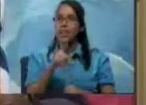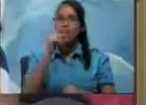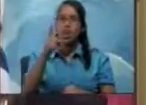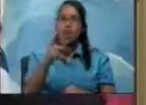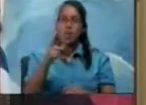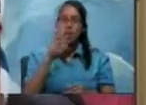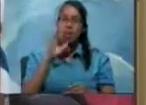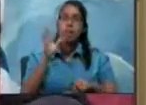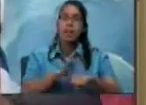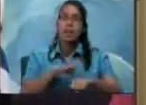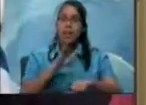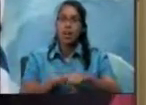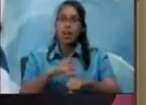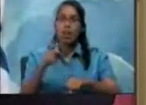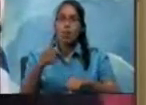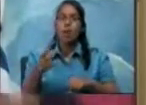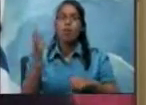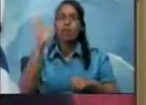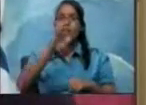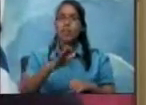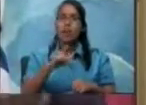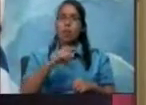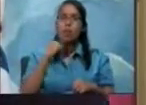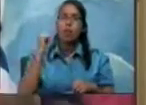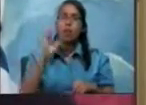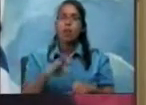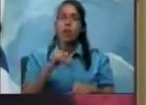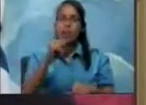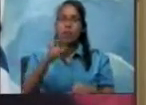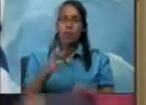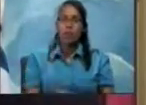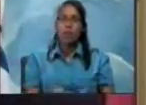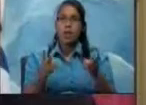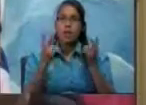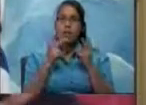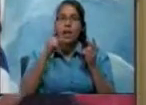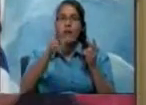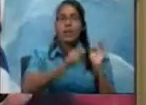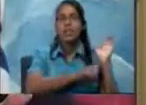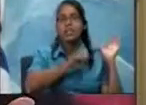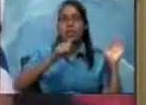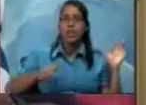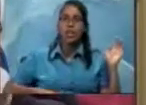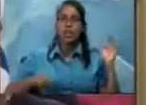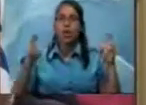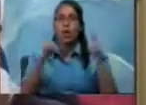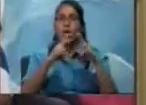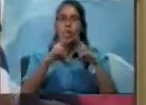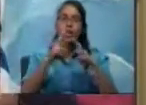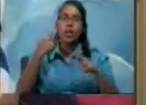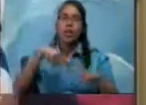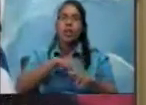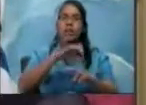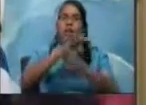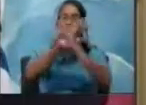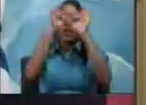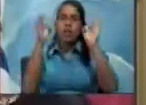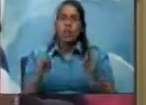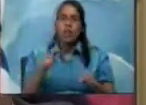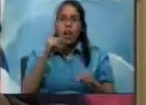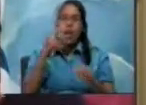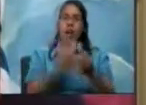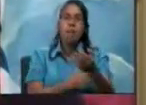delitos y pecados cuando estábamos muertos en vida el señor conocía nuestra condición